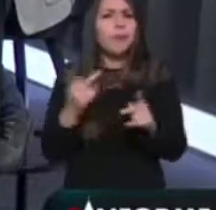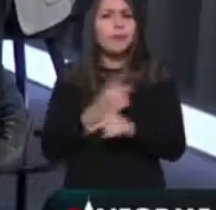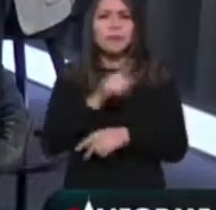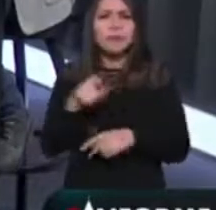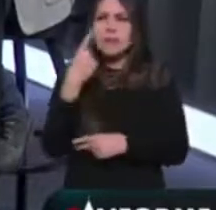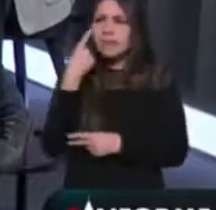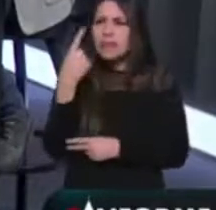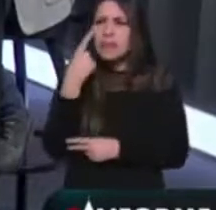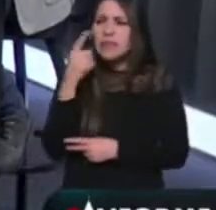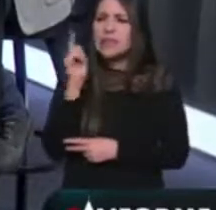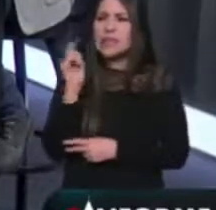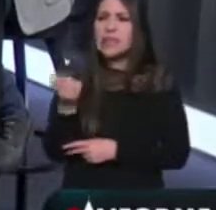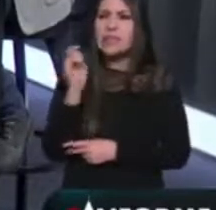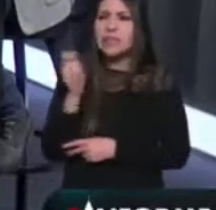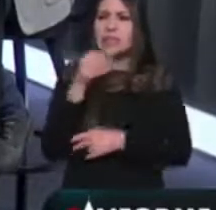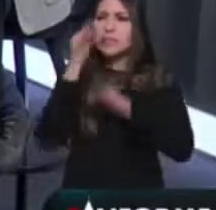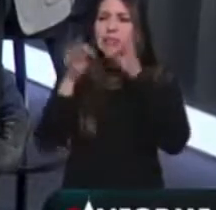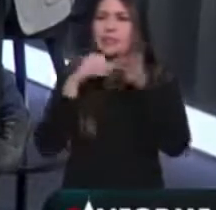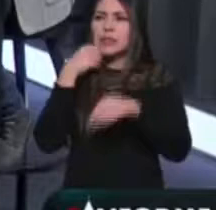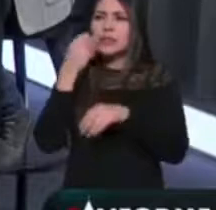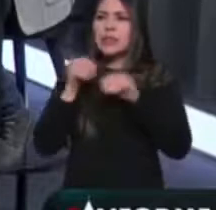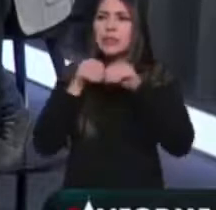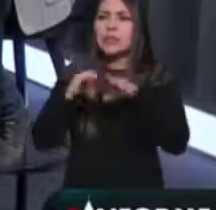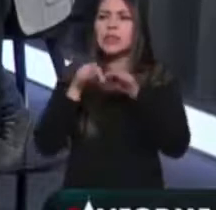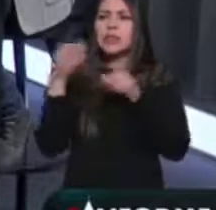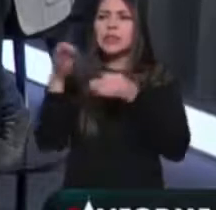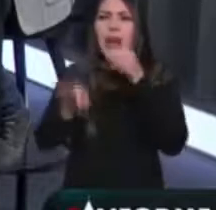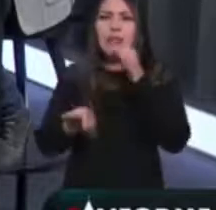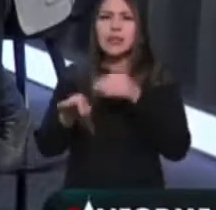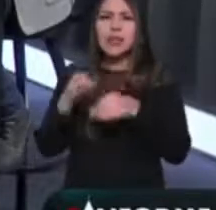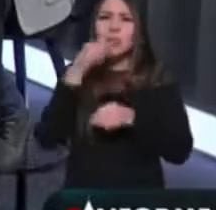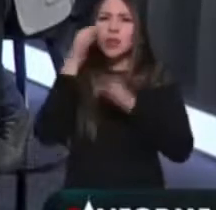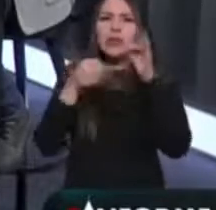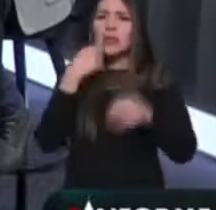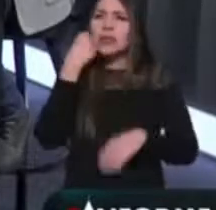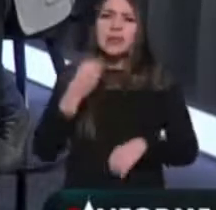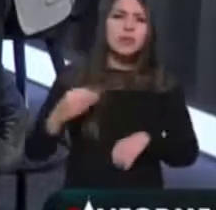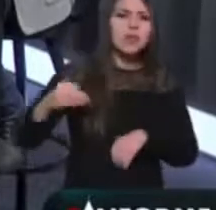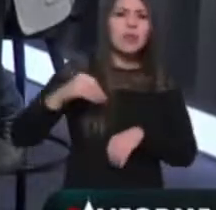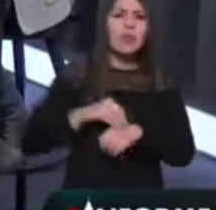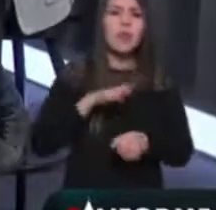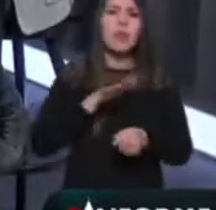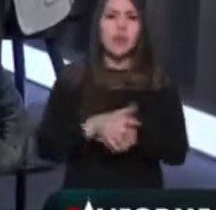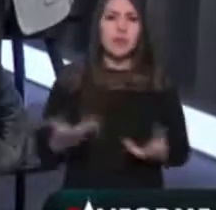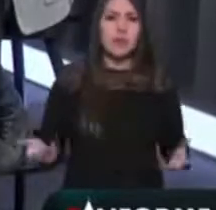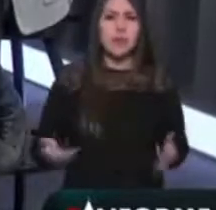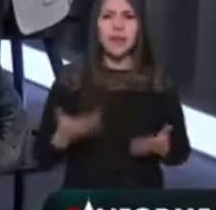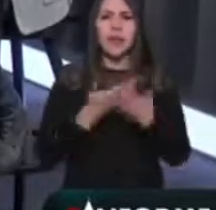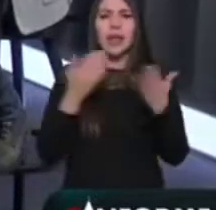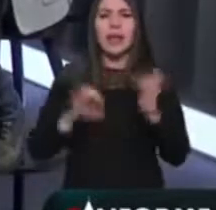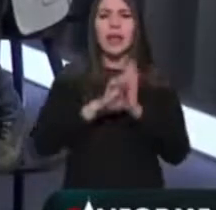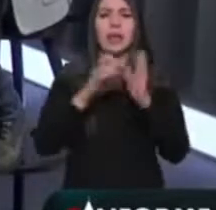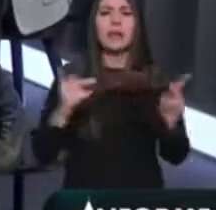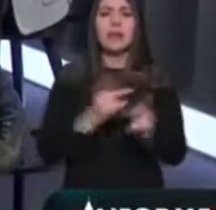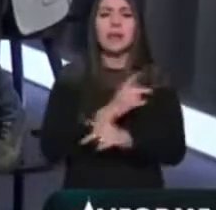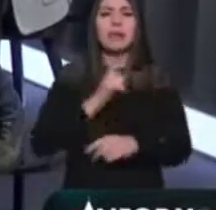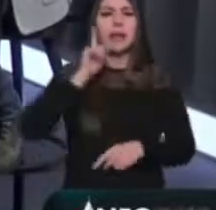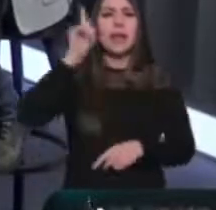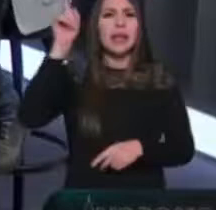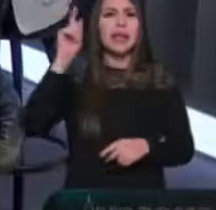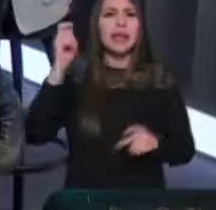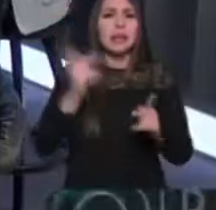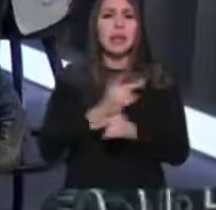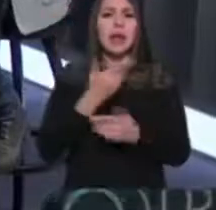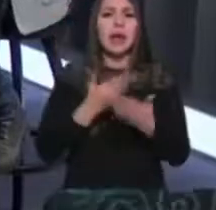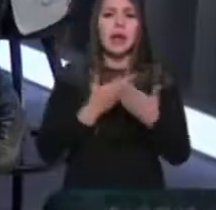que se quieren instalar? Desde el punto de vista de la relación, bueno, de lo que ocurre allá, de la relación con México y el gobierno mexicano, con lo que